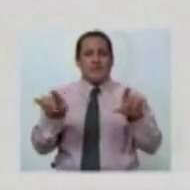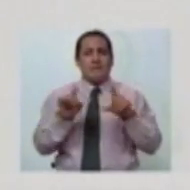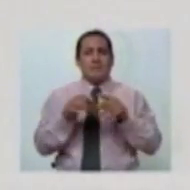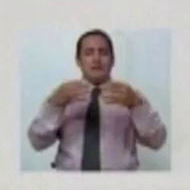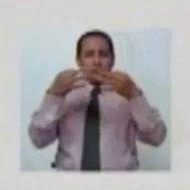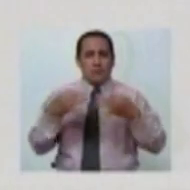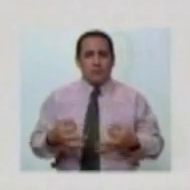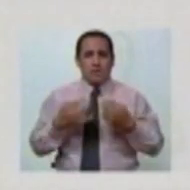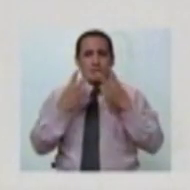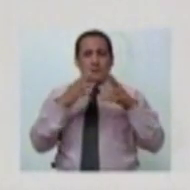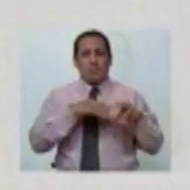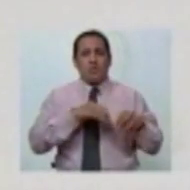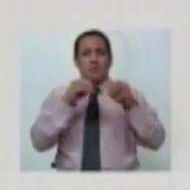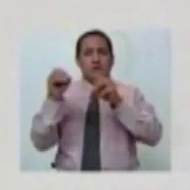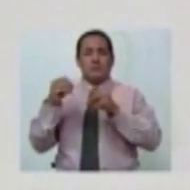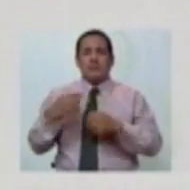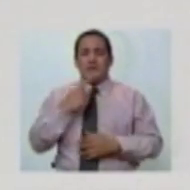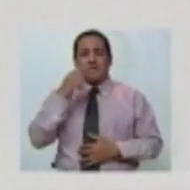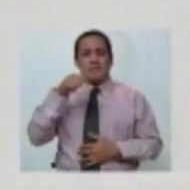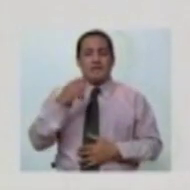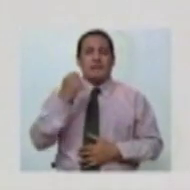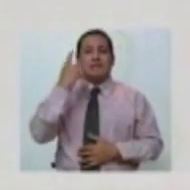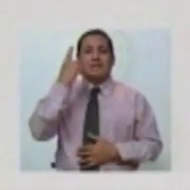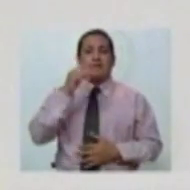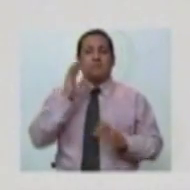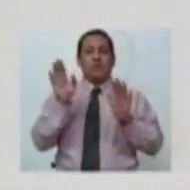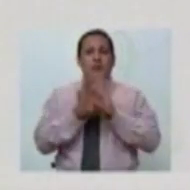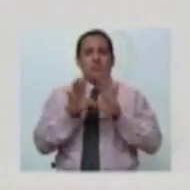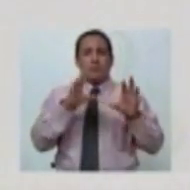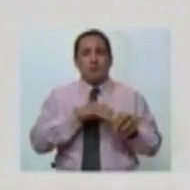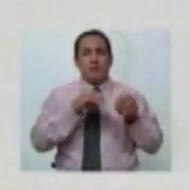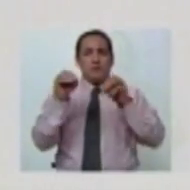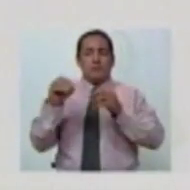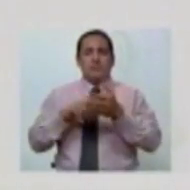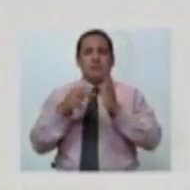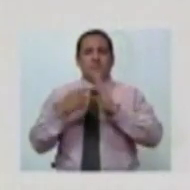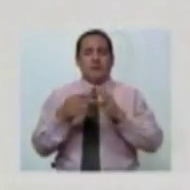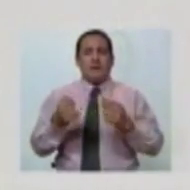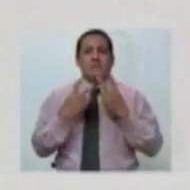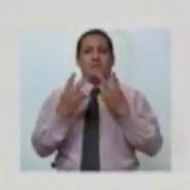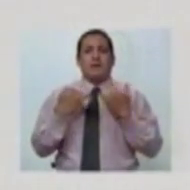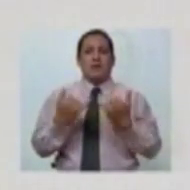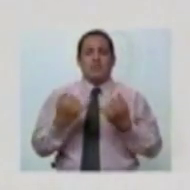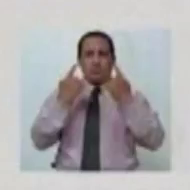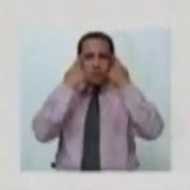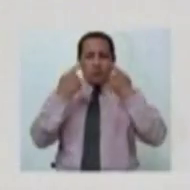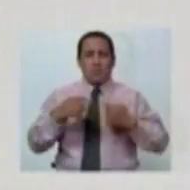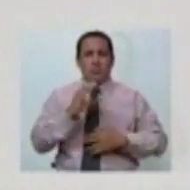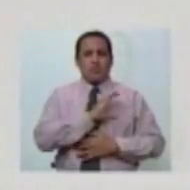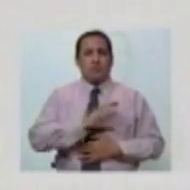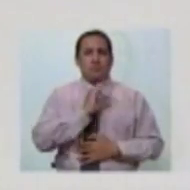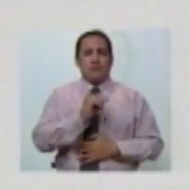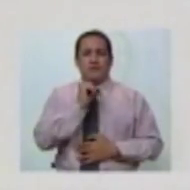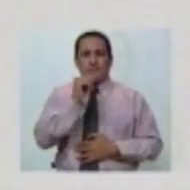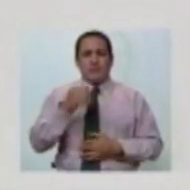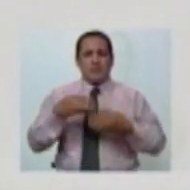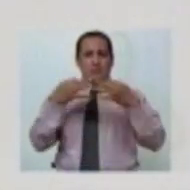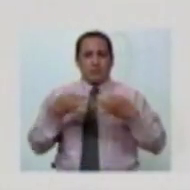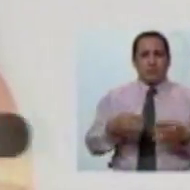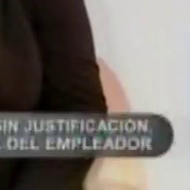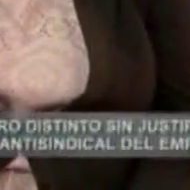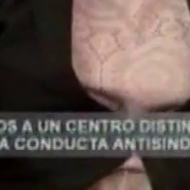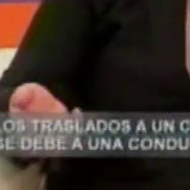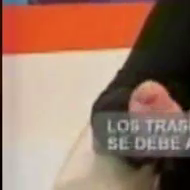que justifiquen dicho traslado, se debe entender que el traslado se debe a una conducta antisindical por parte